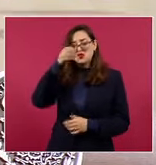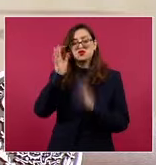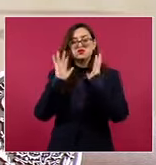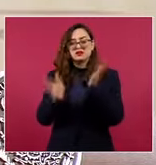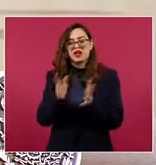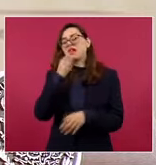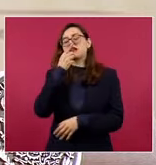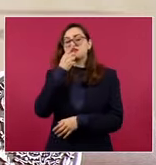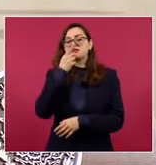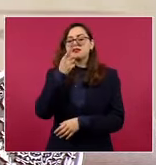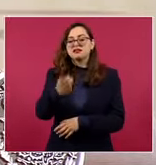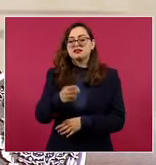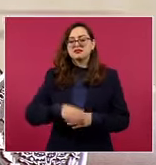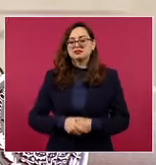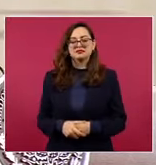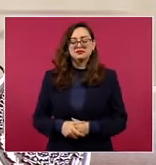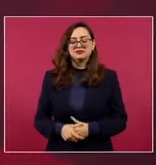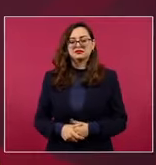sobre eso